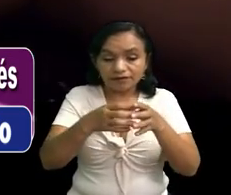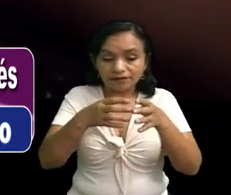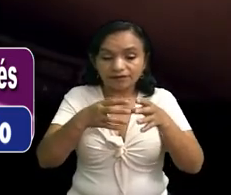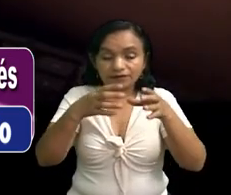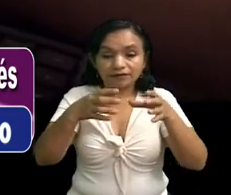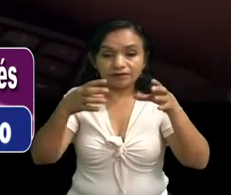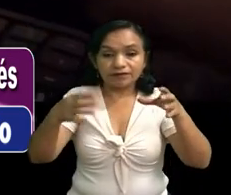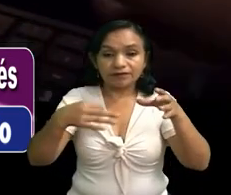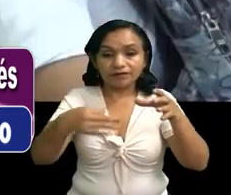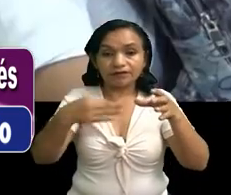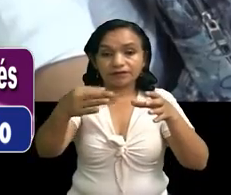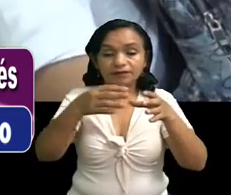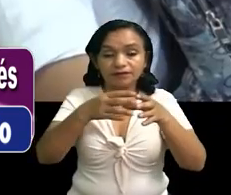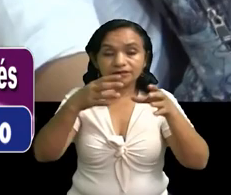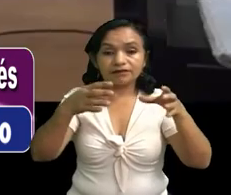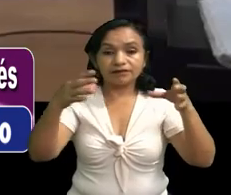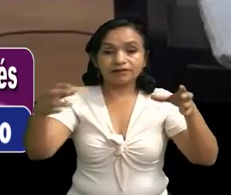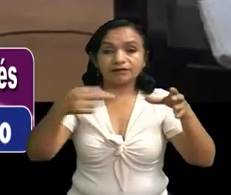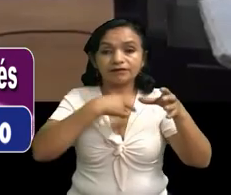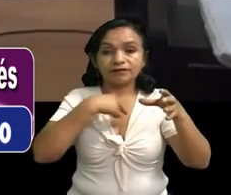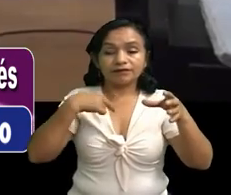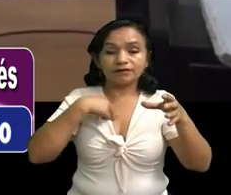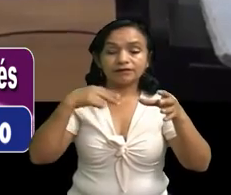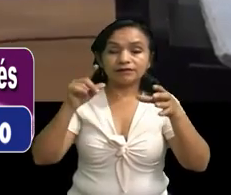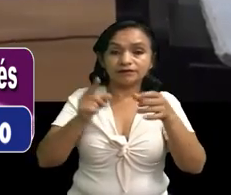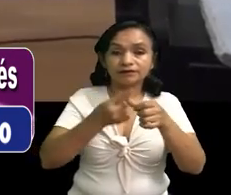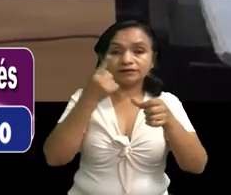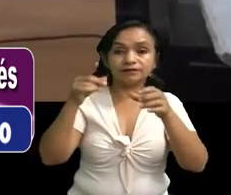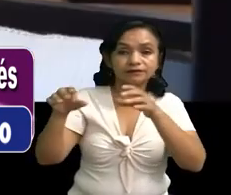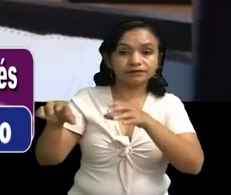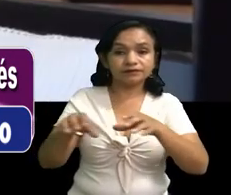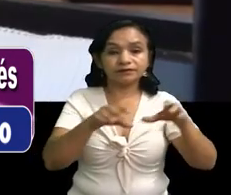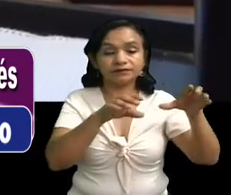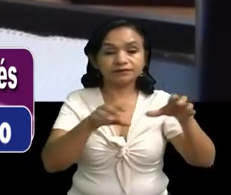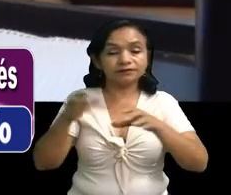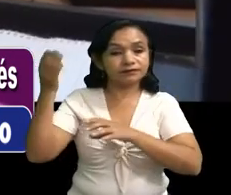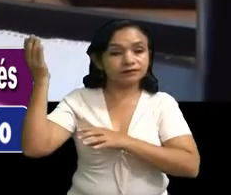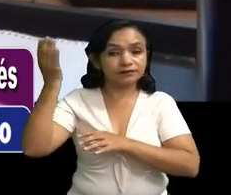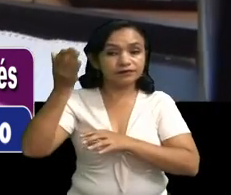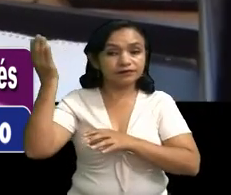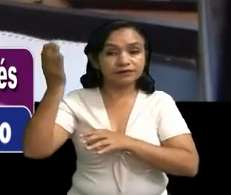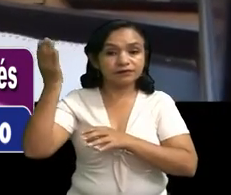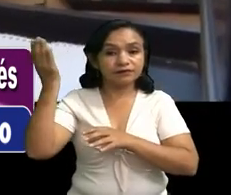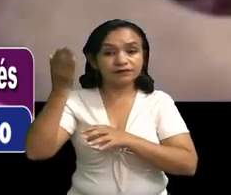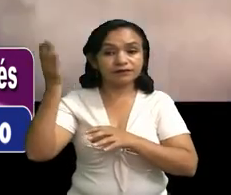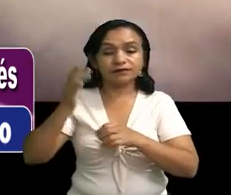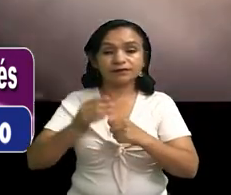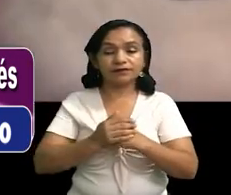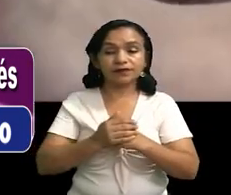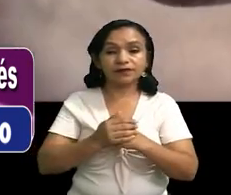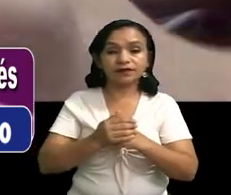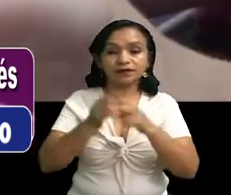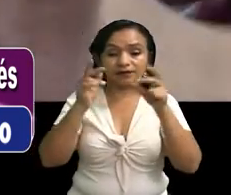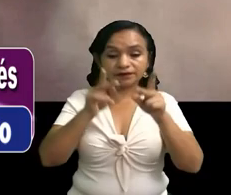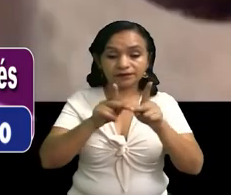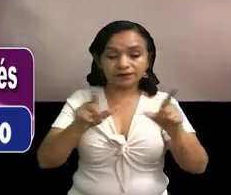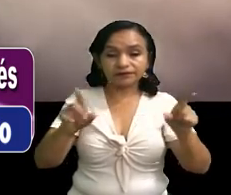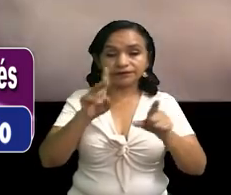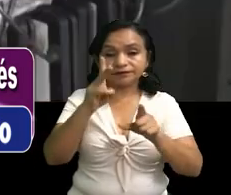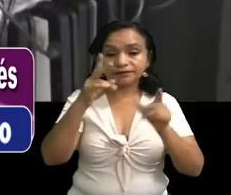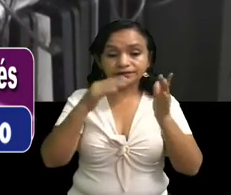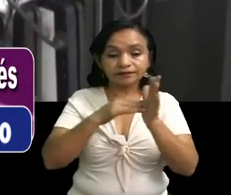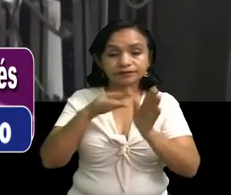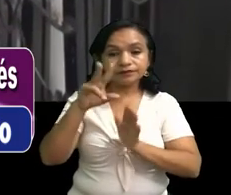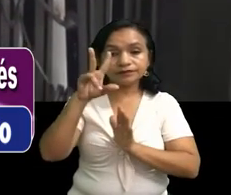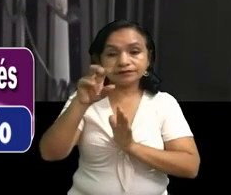comienza, y por eso ya se hizo esta primera actividad donde hubieron conferencias, y nosotros tenemos que planificar para 2020